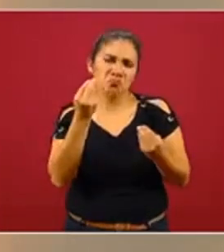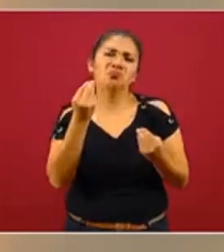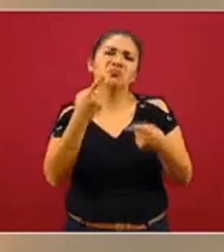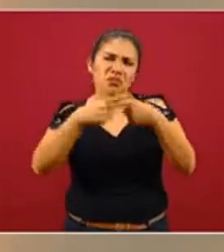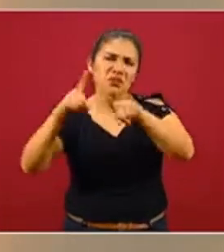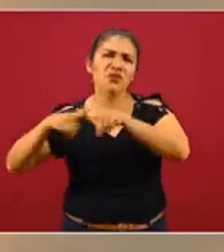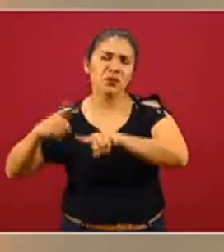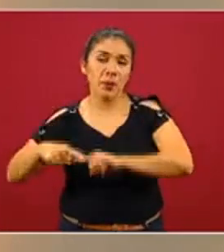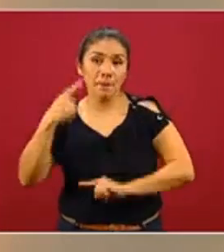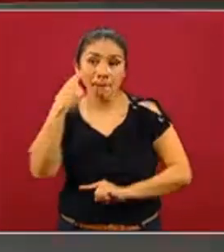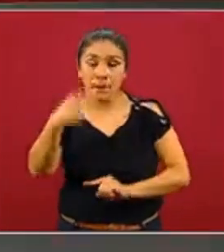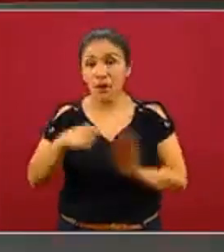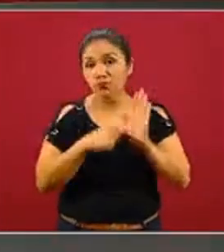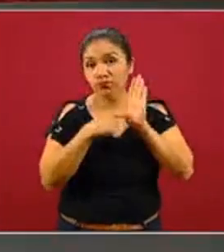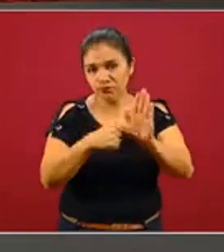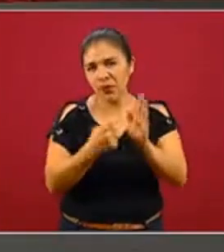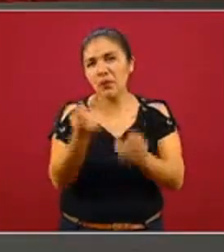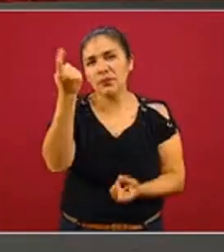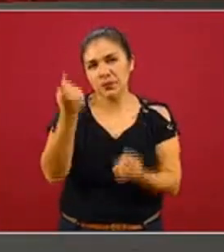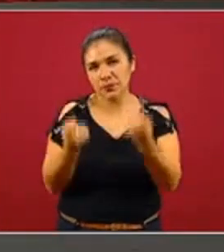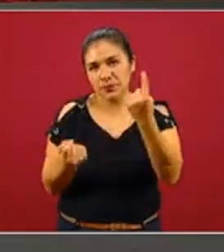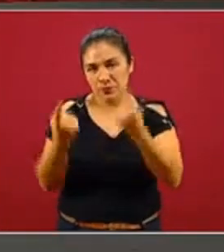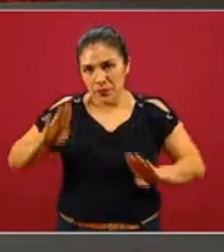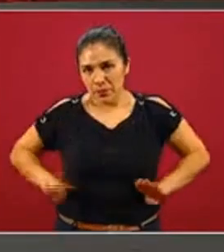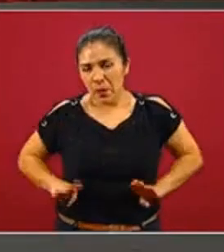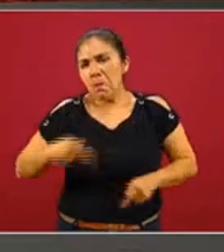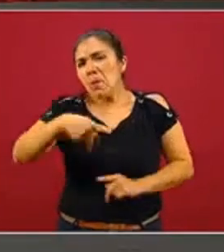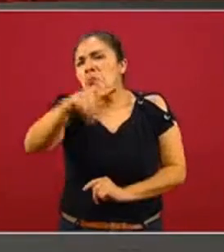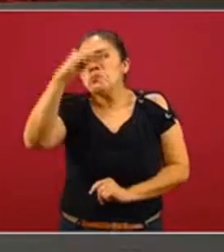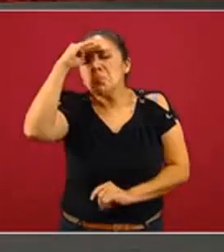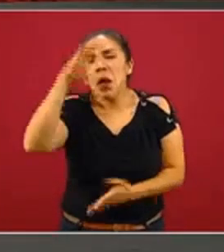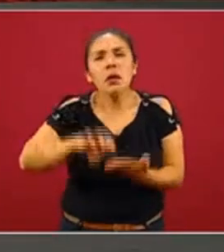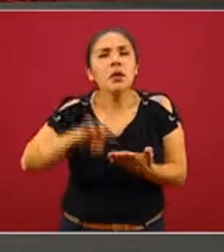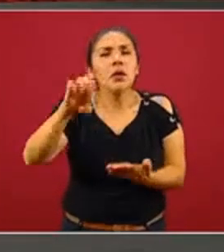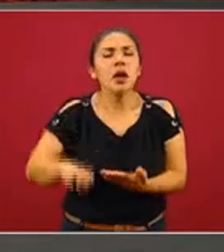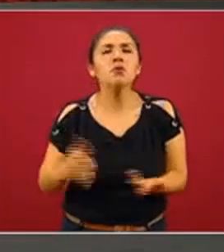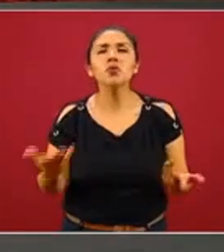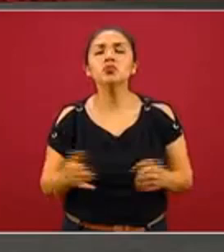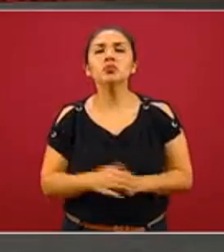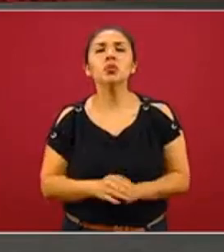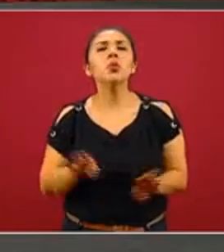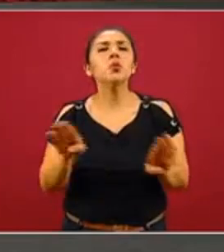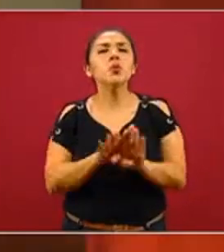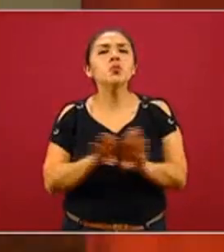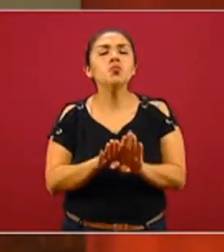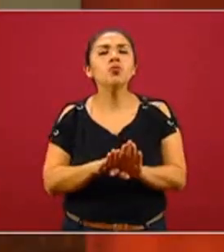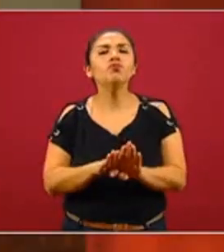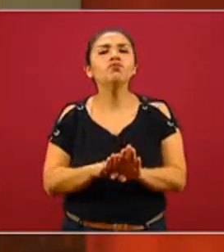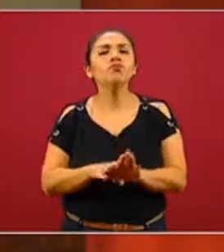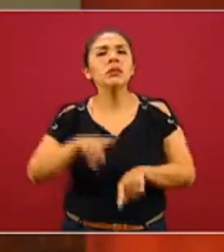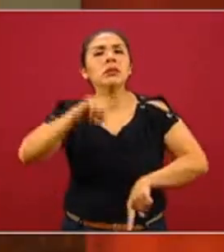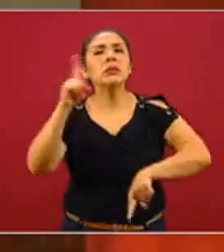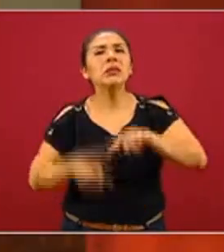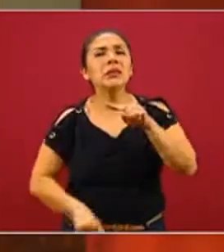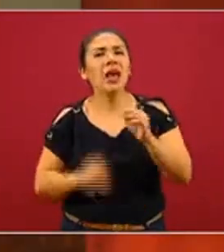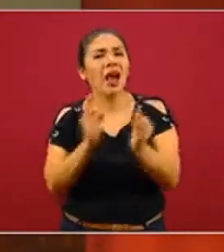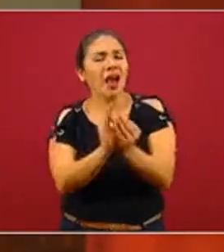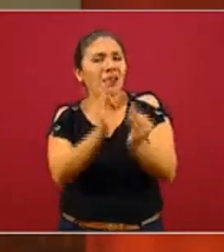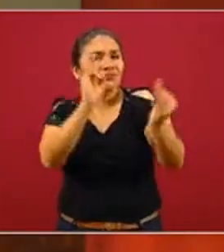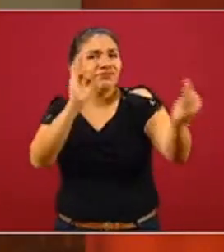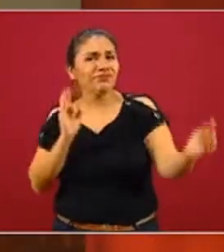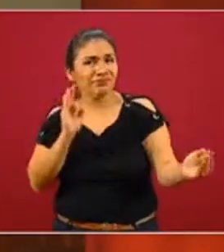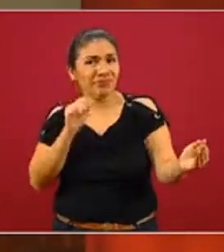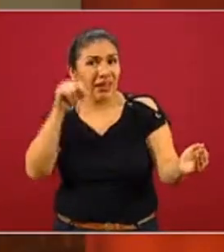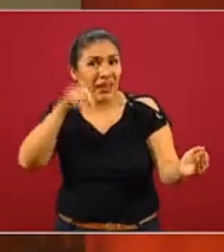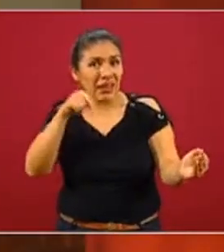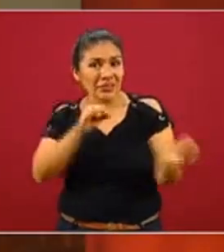aquí mostramos algunas de ellas, pero podemos pensar, por ejemplo, en mitigar el efecto del distanciamiento físico, un